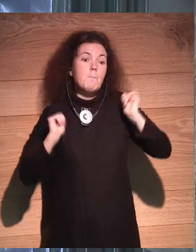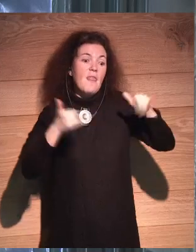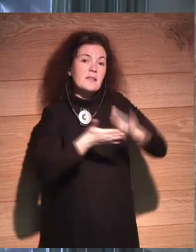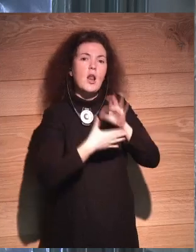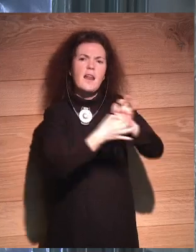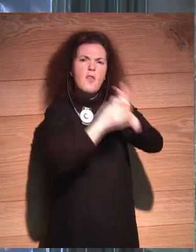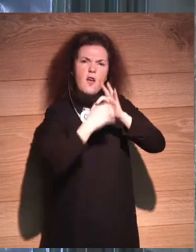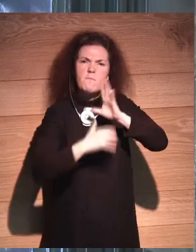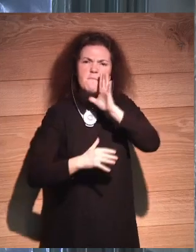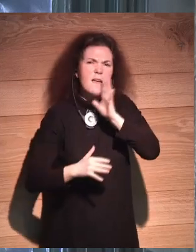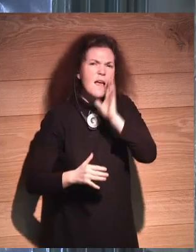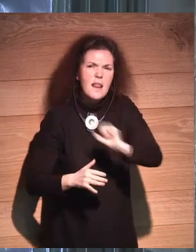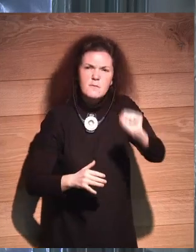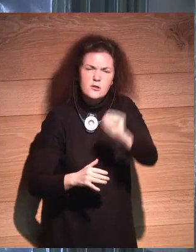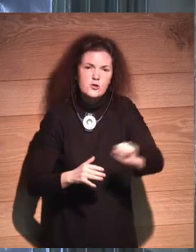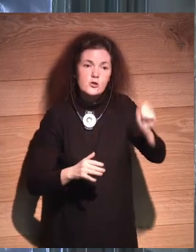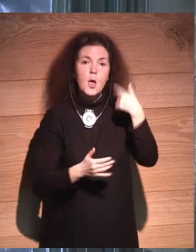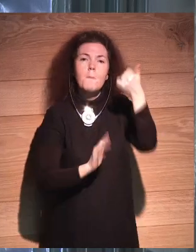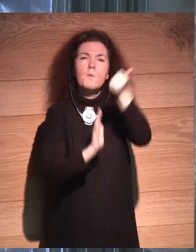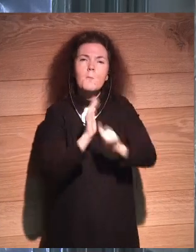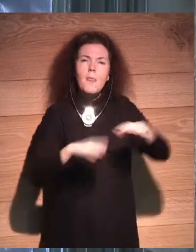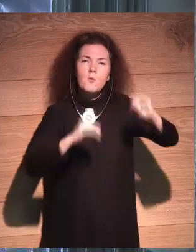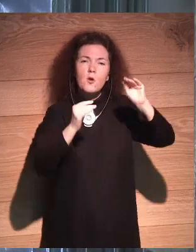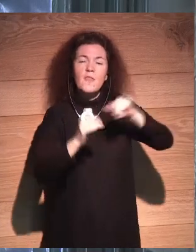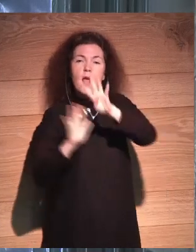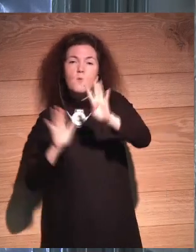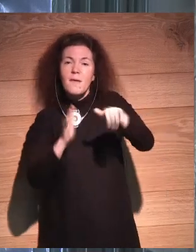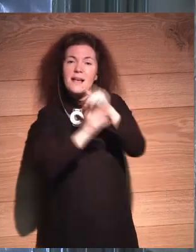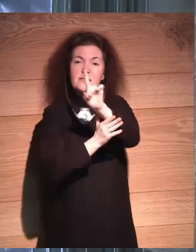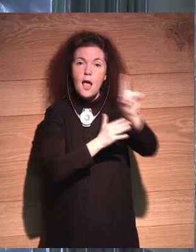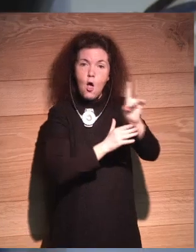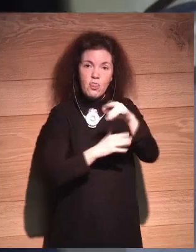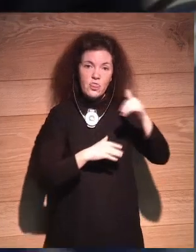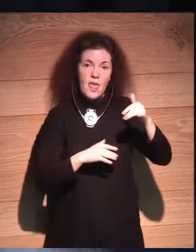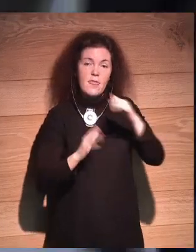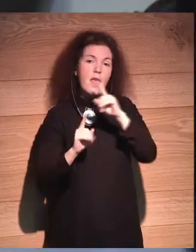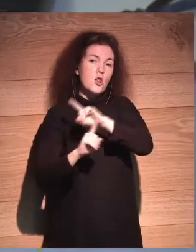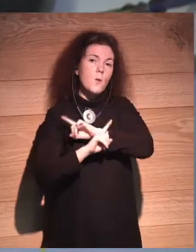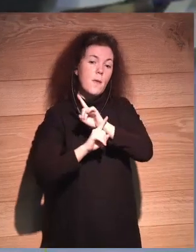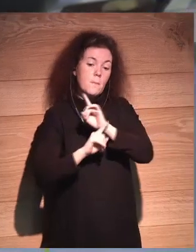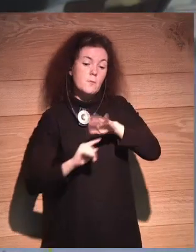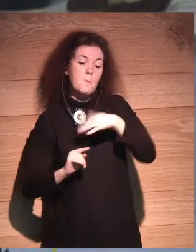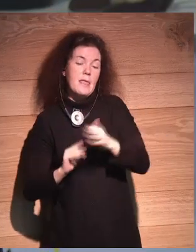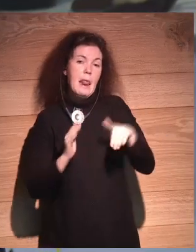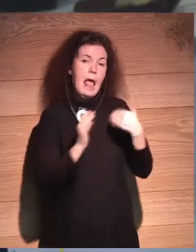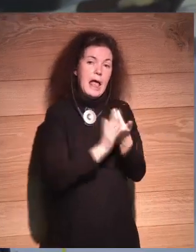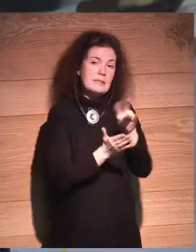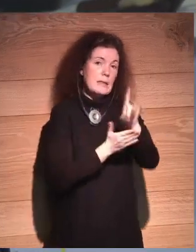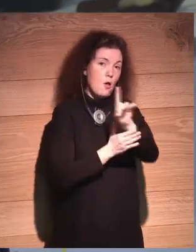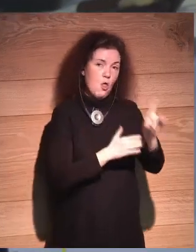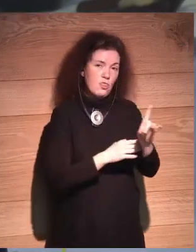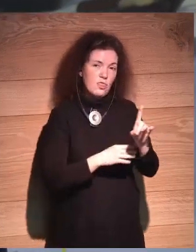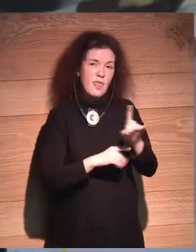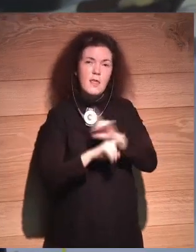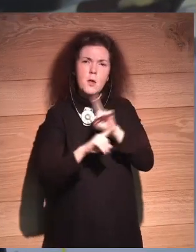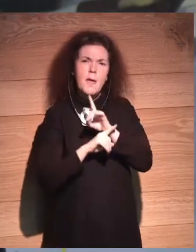programa que está en Burgos, a ver si lo digo bien, entre el 9 y el 11 de noviembre, o sea, desde mañana hasta el día 11,